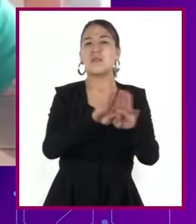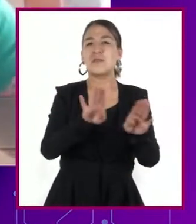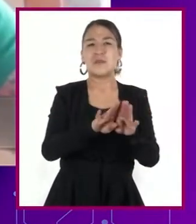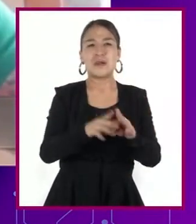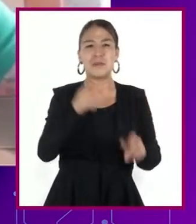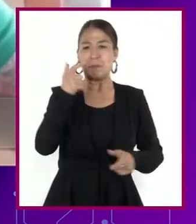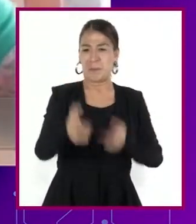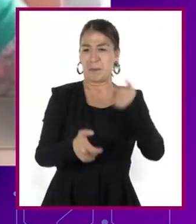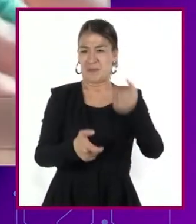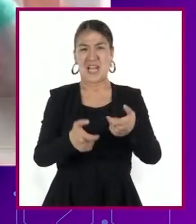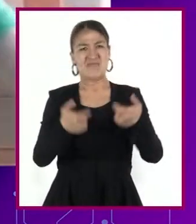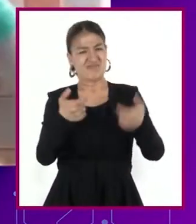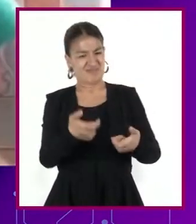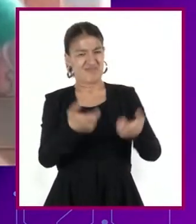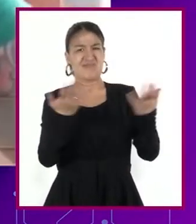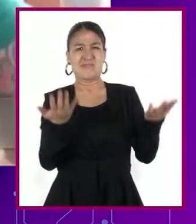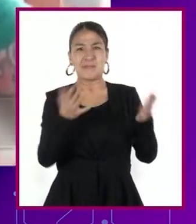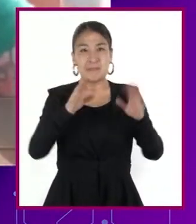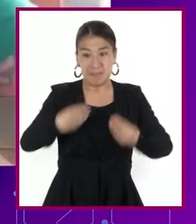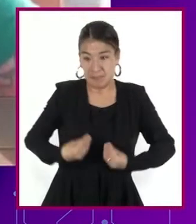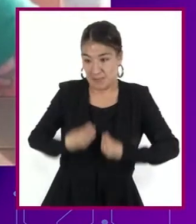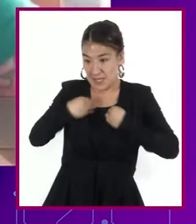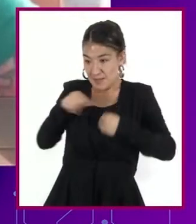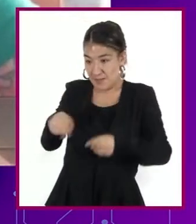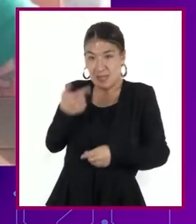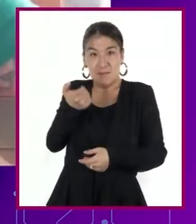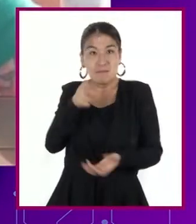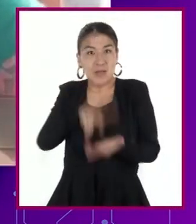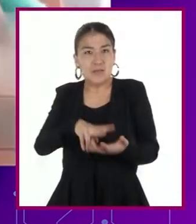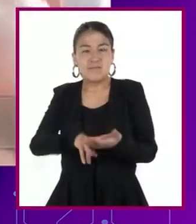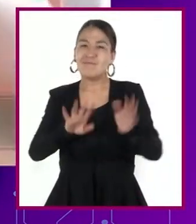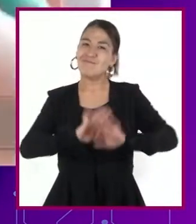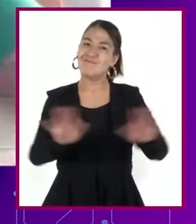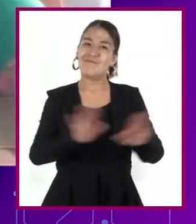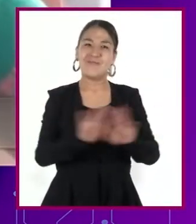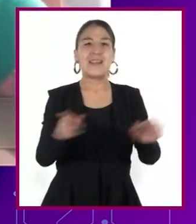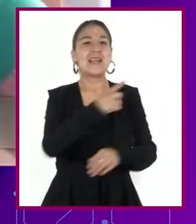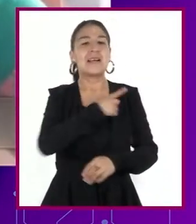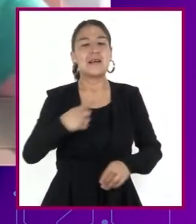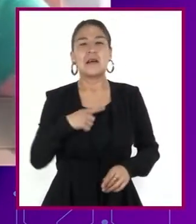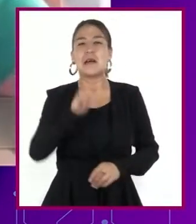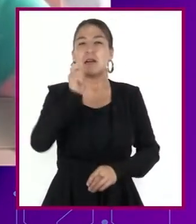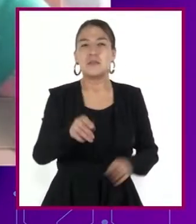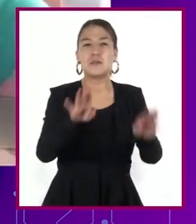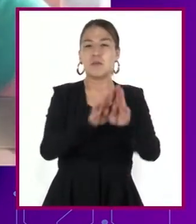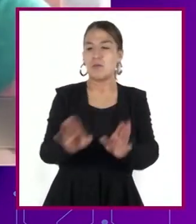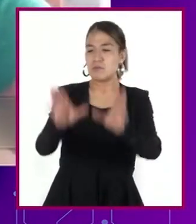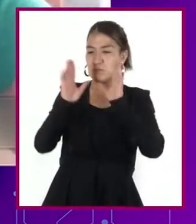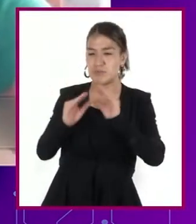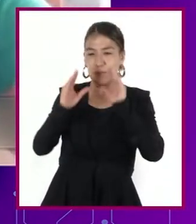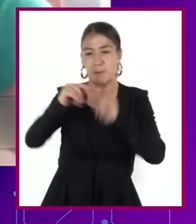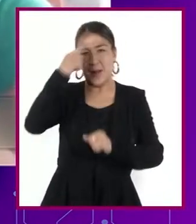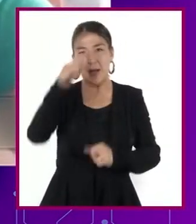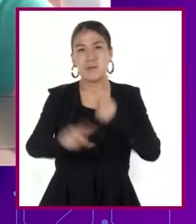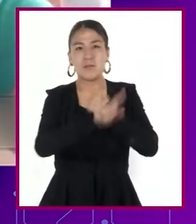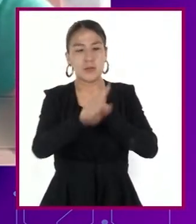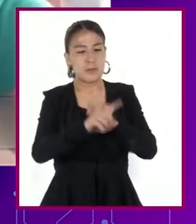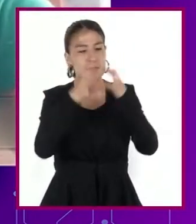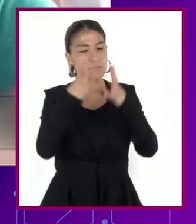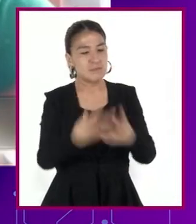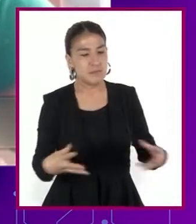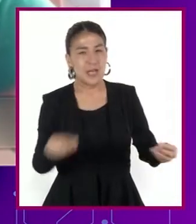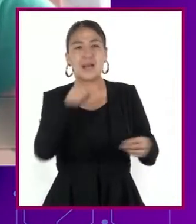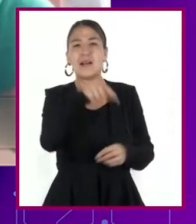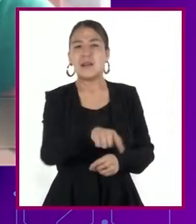invaluable, no tiene precio. Por lo tanto, la convivencia pacífica, al enseñarnos a resolver conflictos de manera no